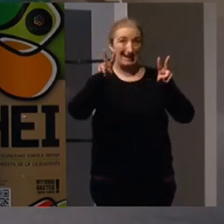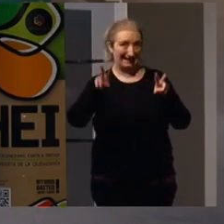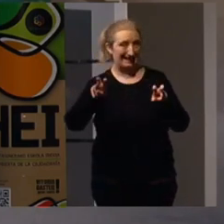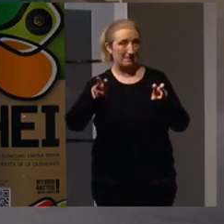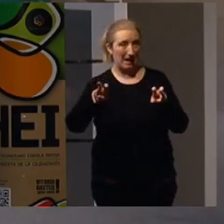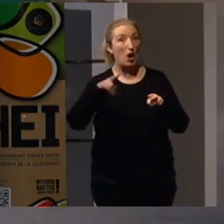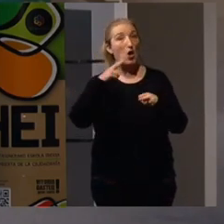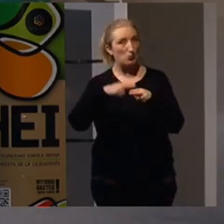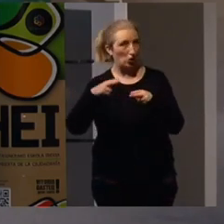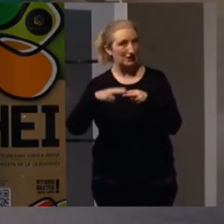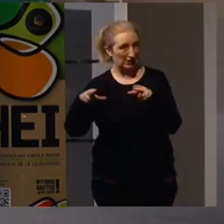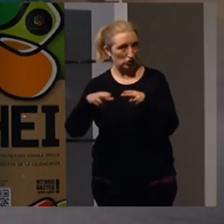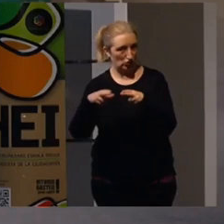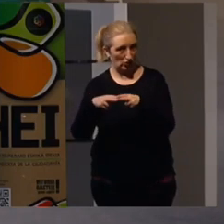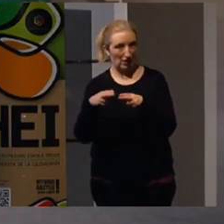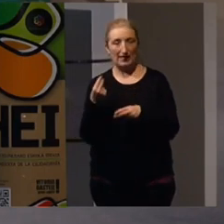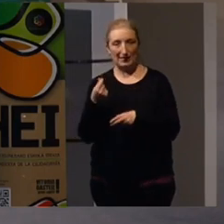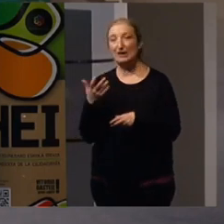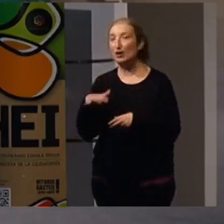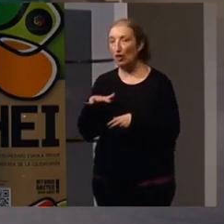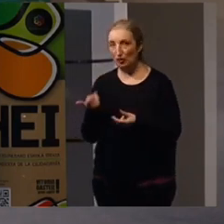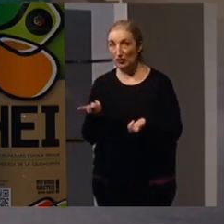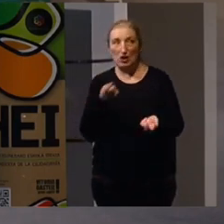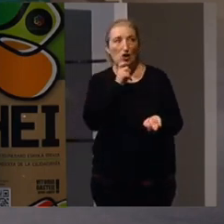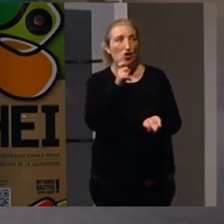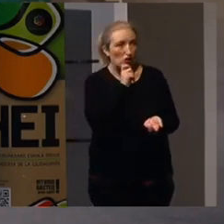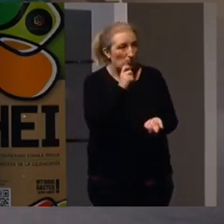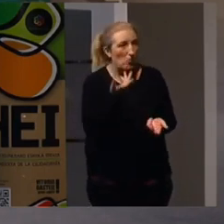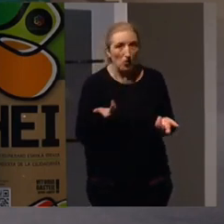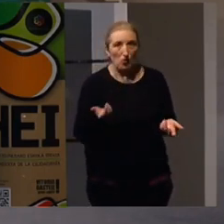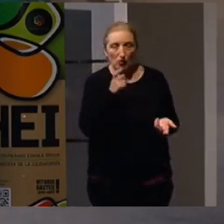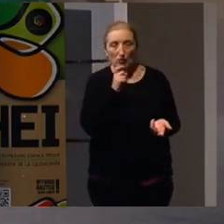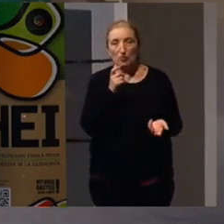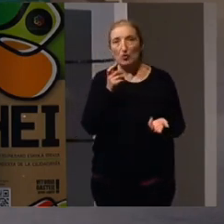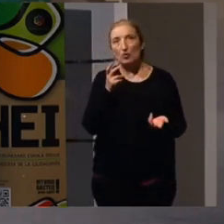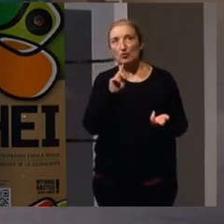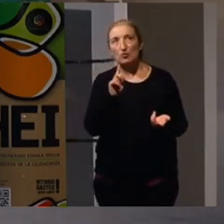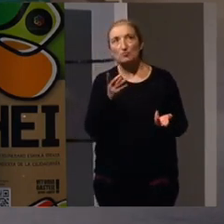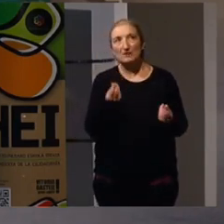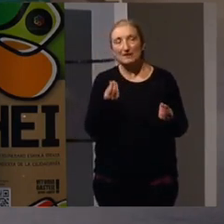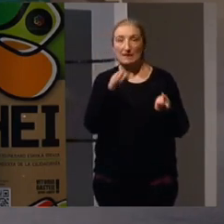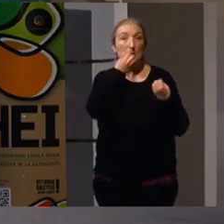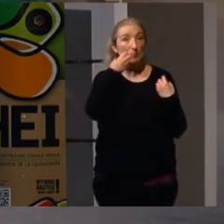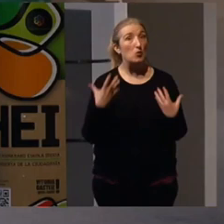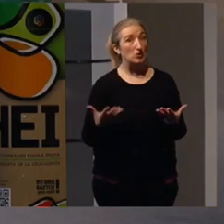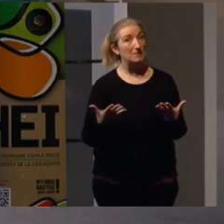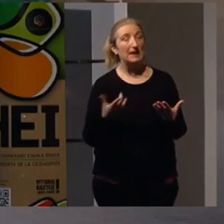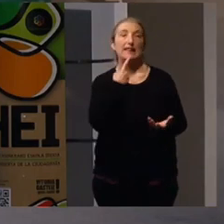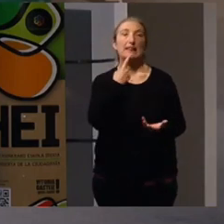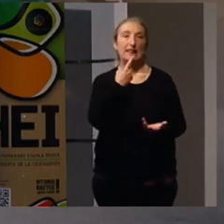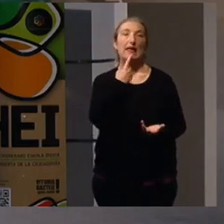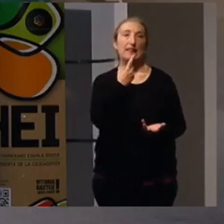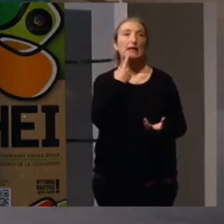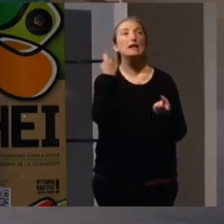lado político-social. ¿De dónde sacamos el dinero? Era un poco... No, ¿de dónde sacamos? No, porque está muy bien vale. El